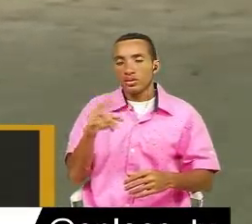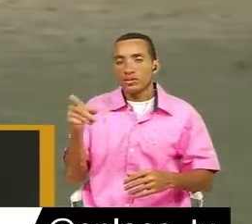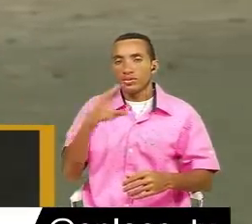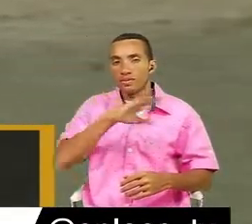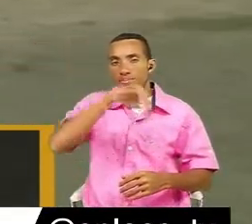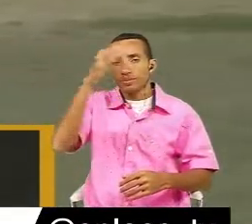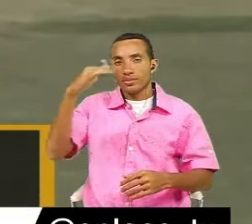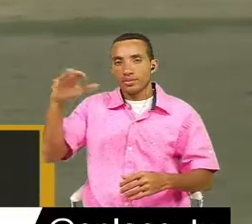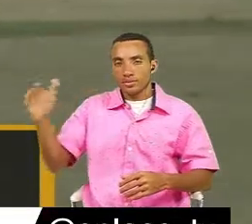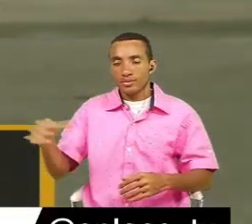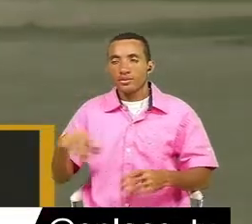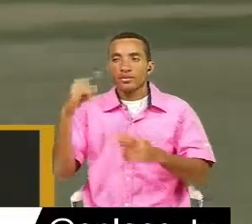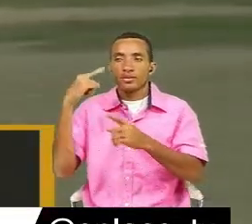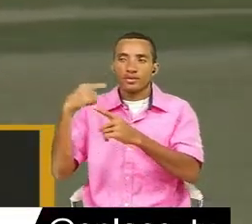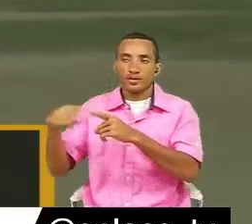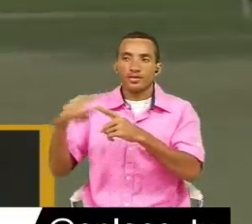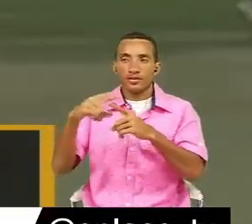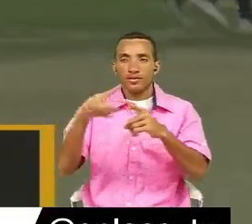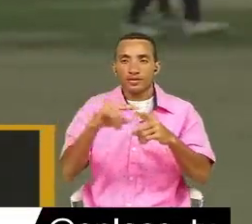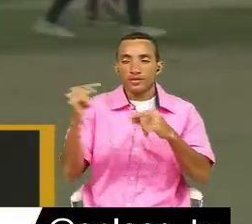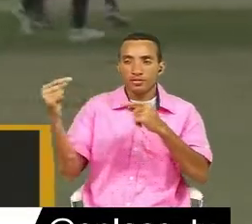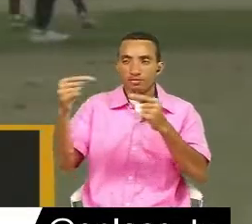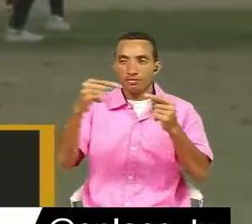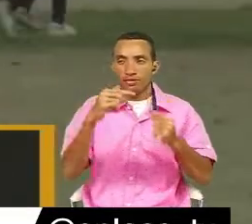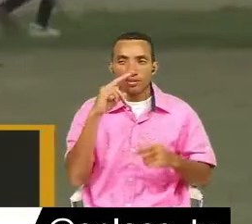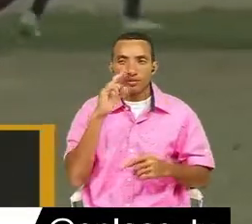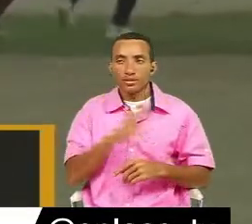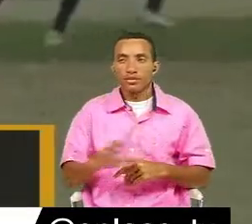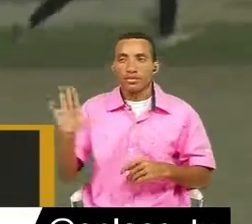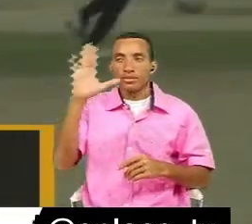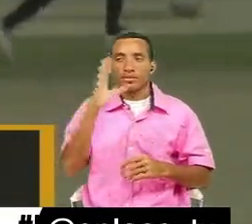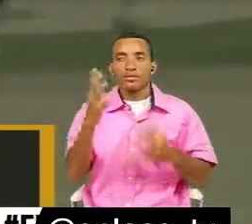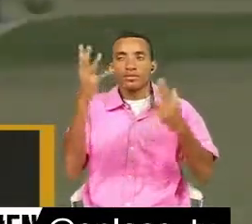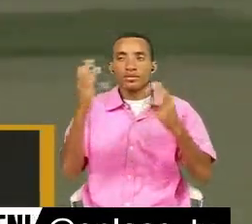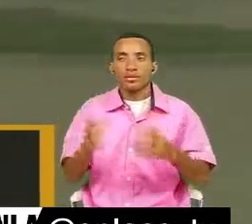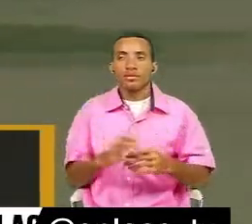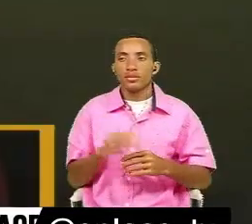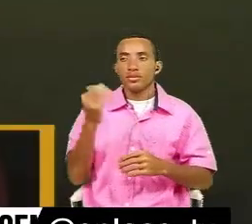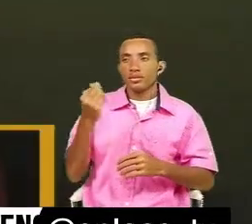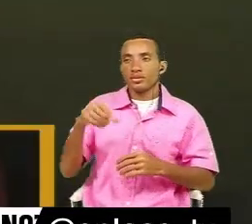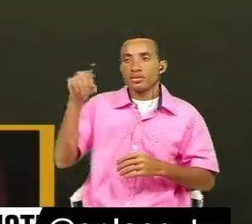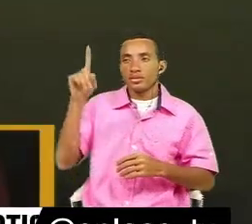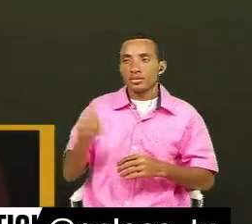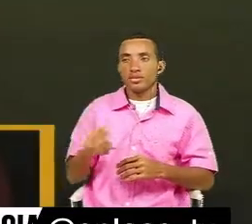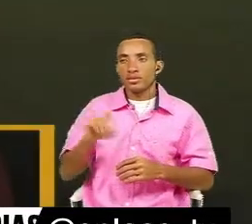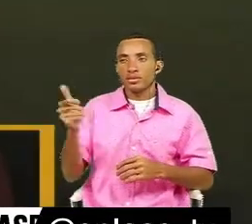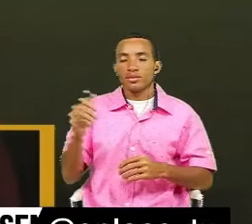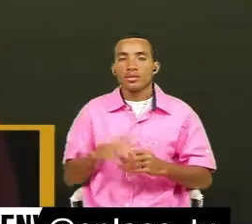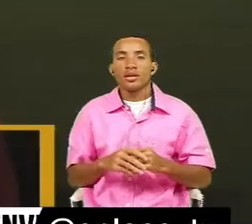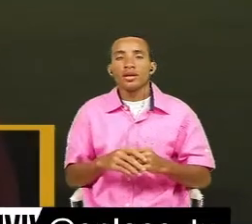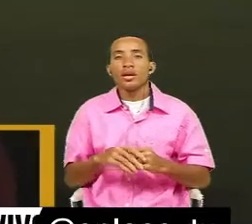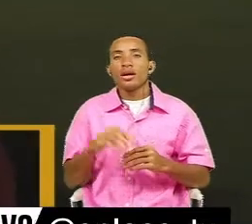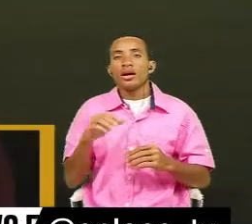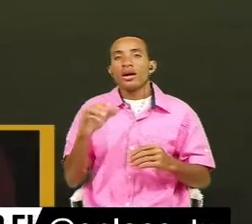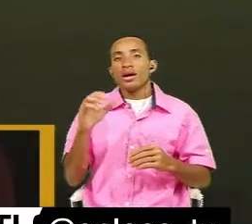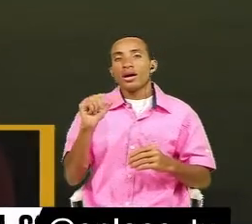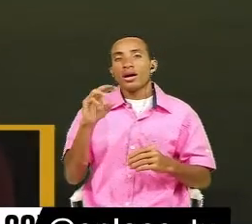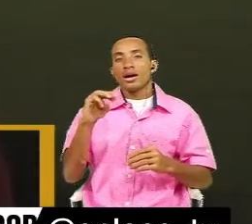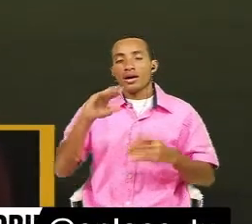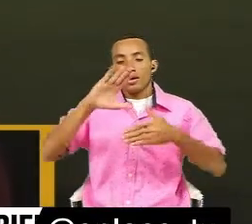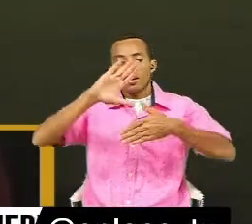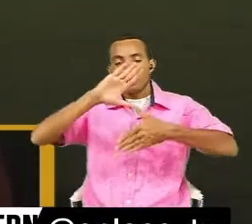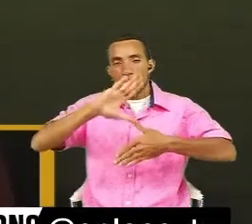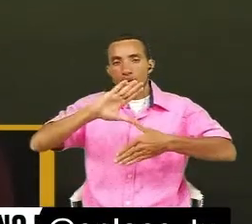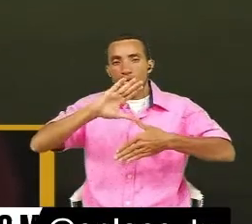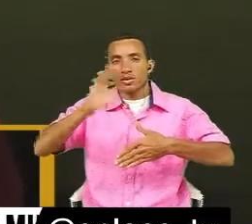en diferentes torneos nacionales. Le queremos apuntar con la sub-16 al torneo de las Américas en Cali, con la 14 de nuevo